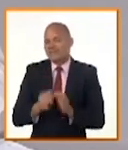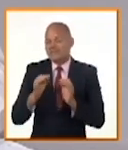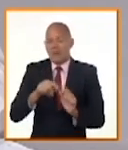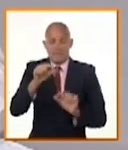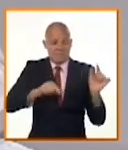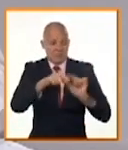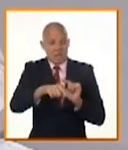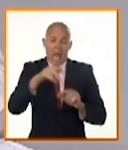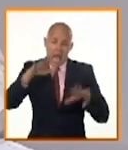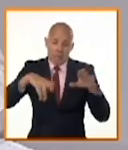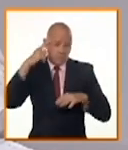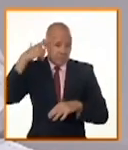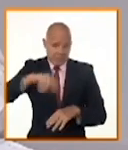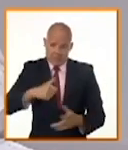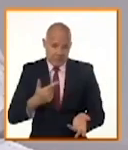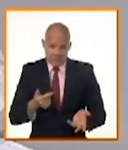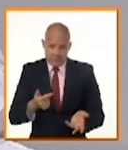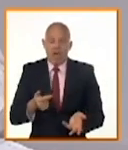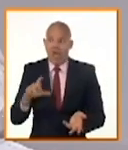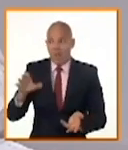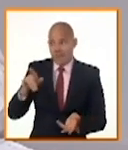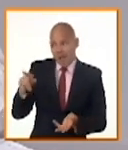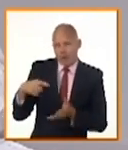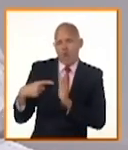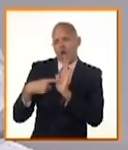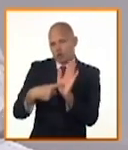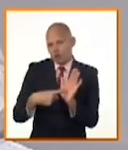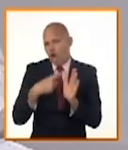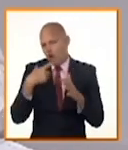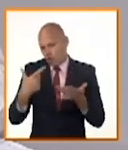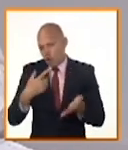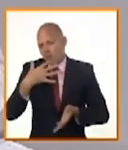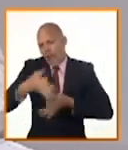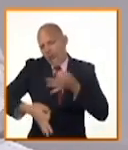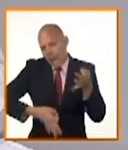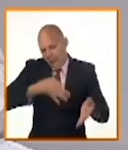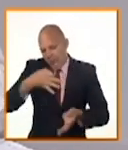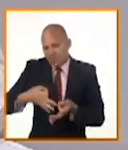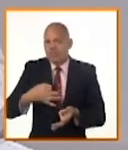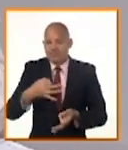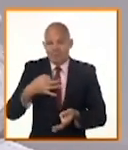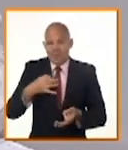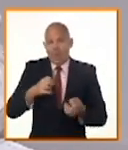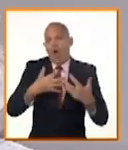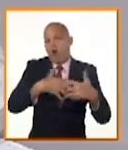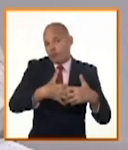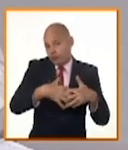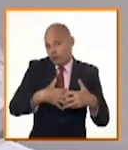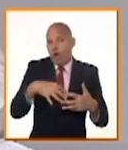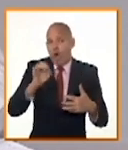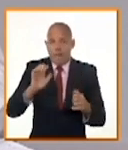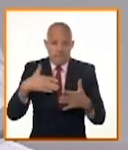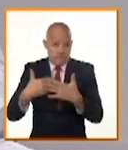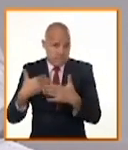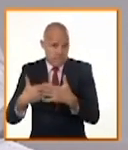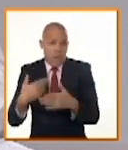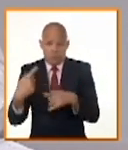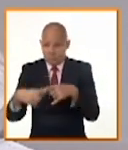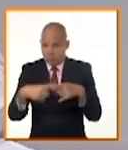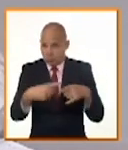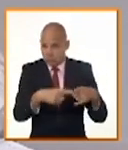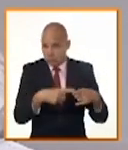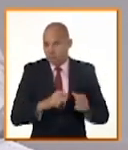por parte de los bancos en en ese cliente en las necesidades que tiene con ese gobierno local donde pueden estar las necesidades